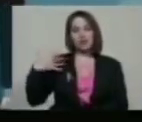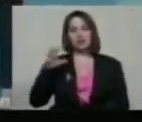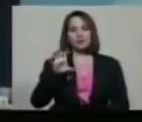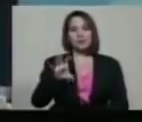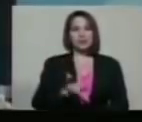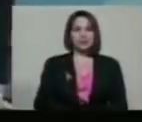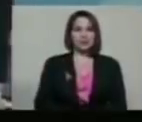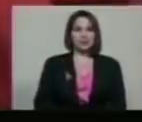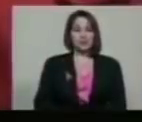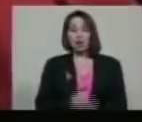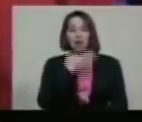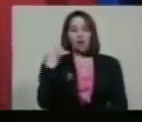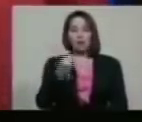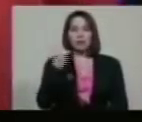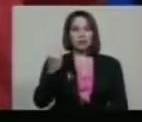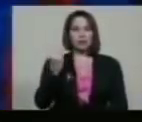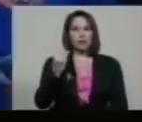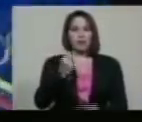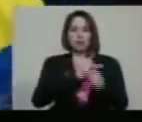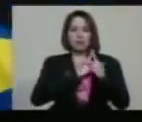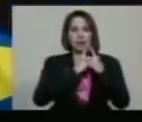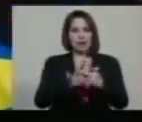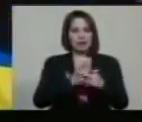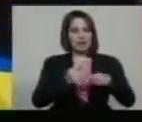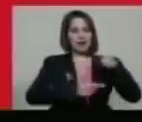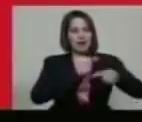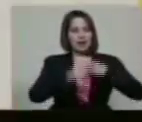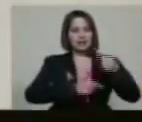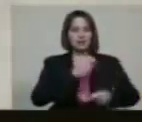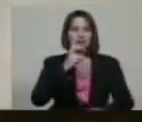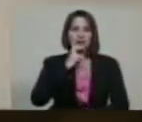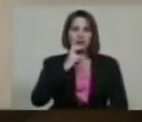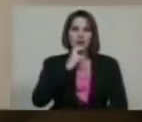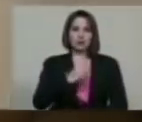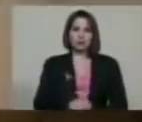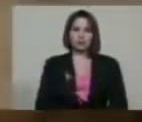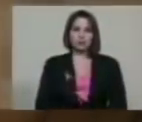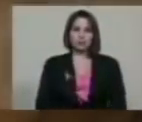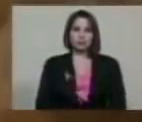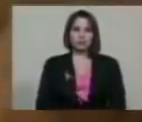Juventud valiente. Generación de oro.